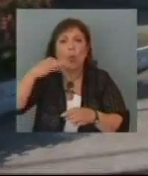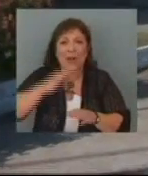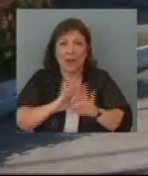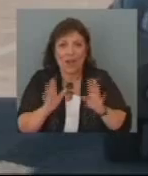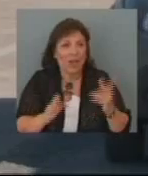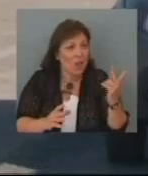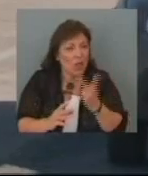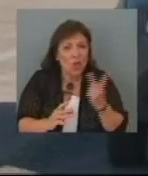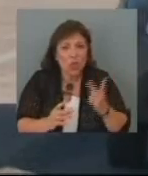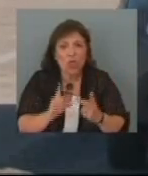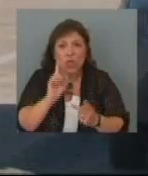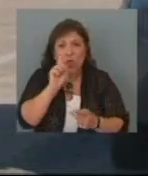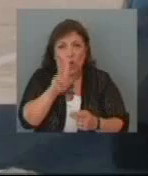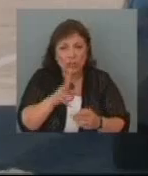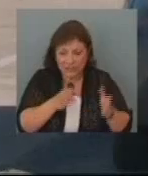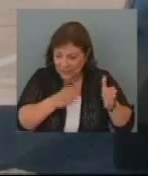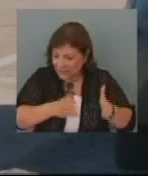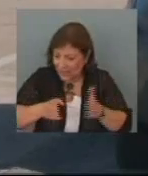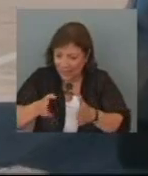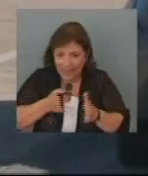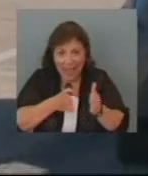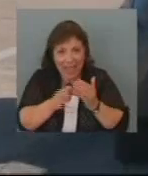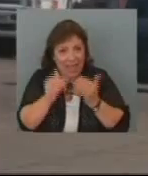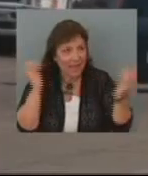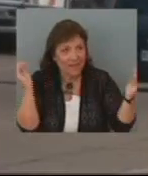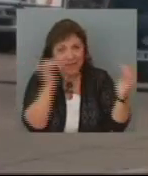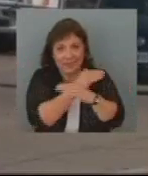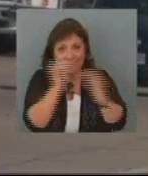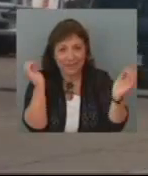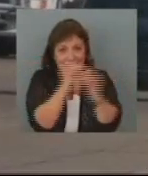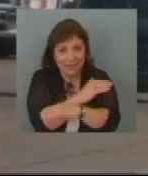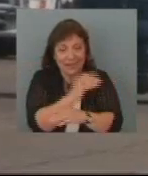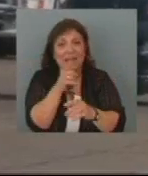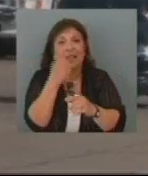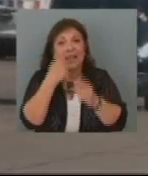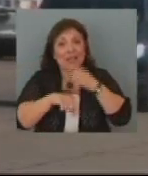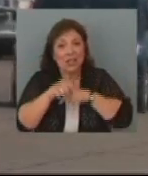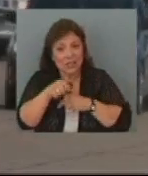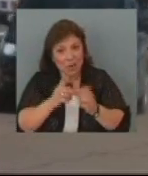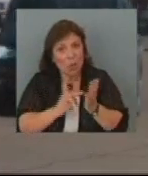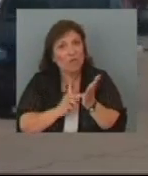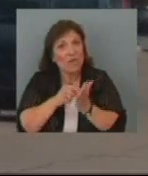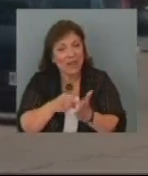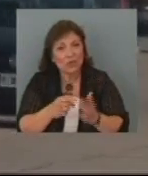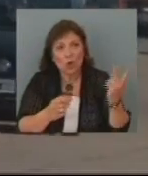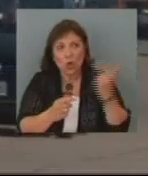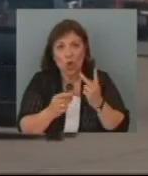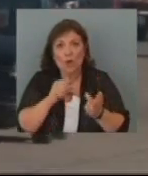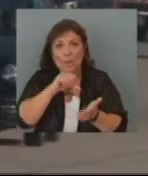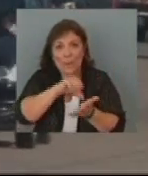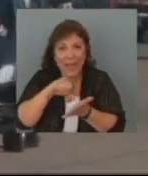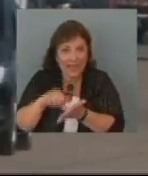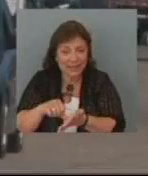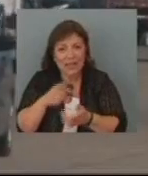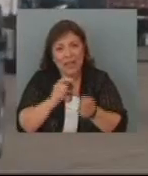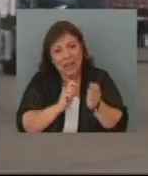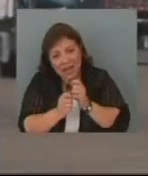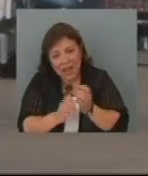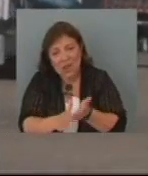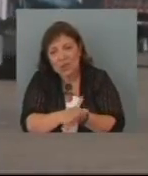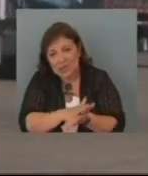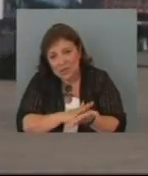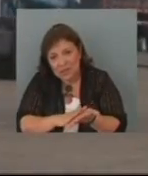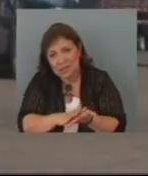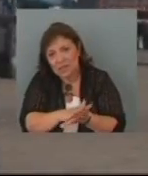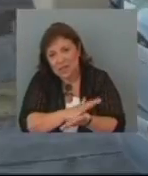las 12 sendas de entrada y salida al país. El sistema, considerado un avance entre las dos naciones, fue producto de una extensa negociación